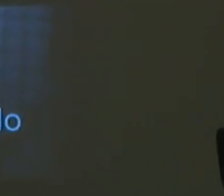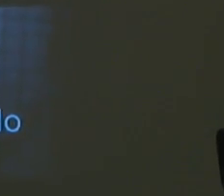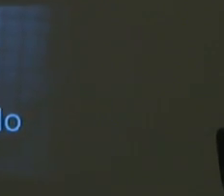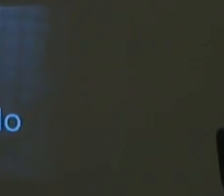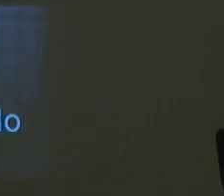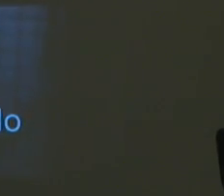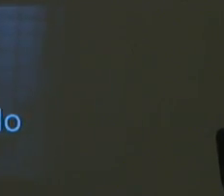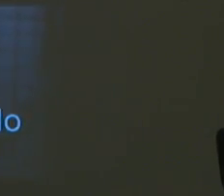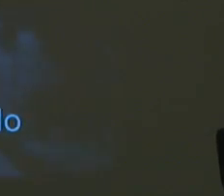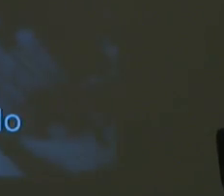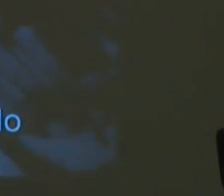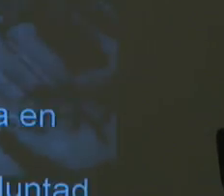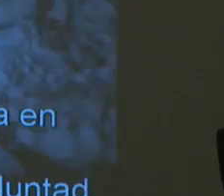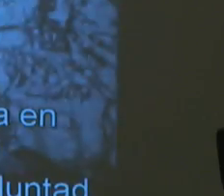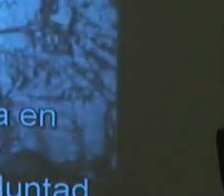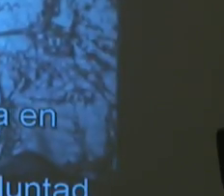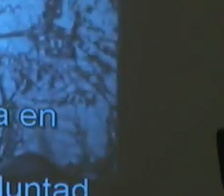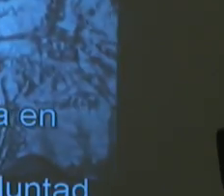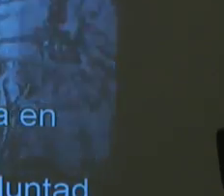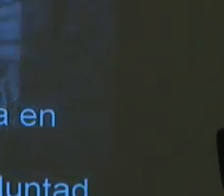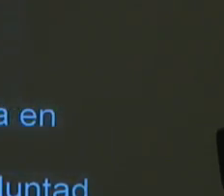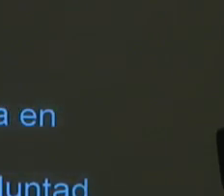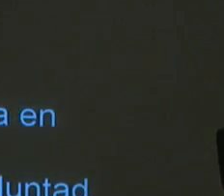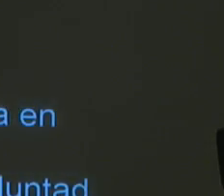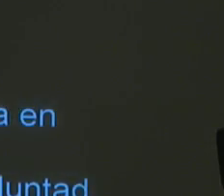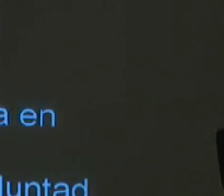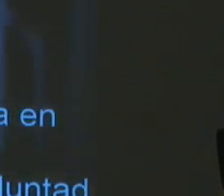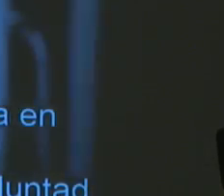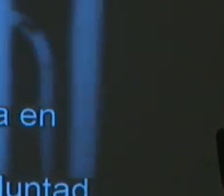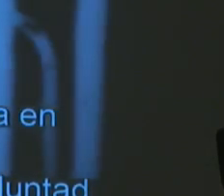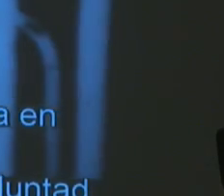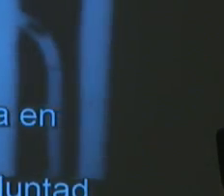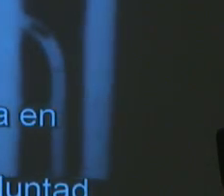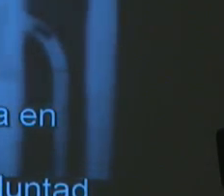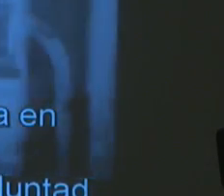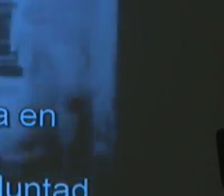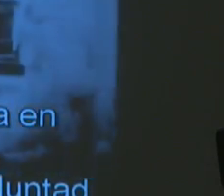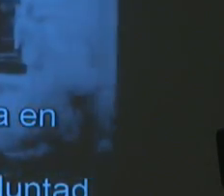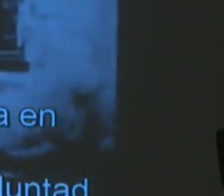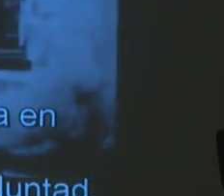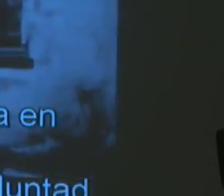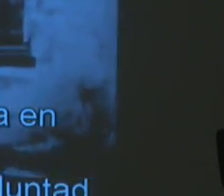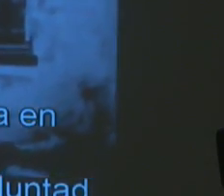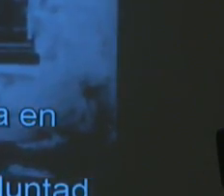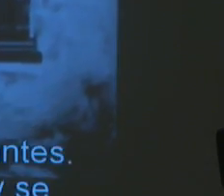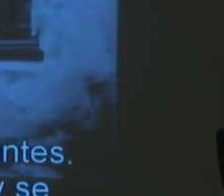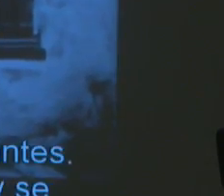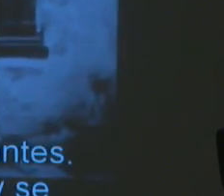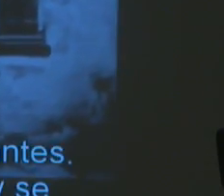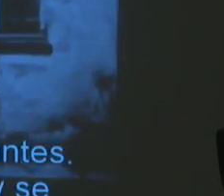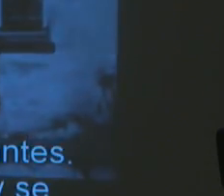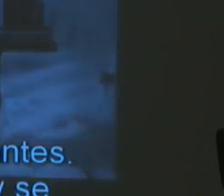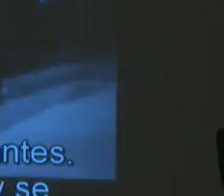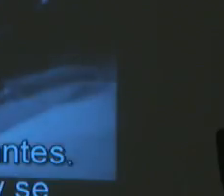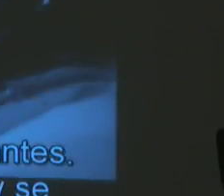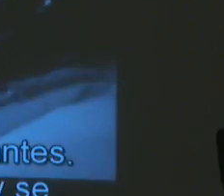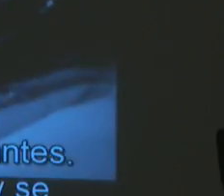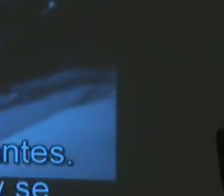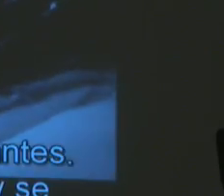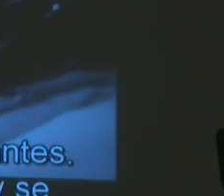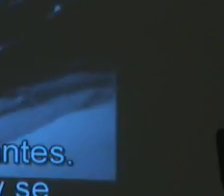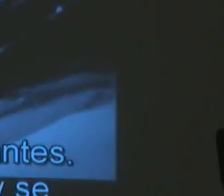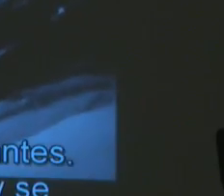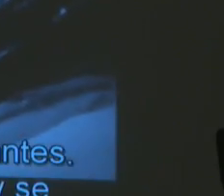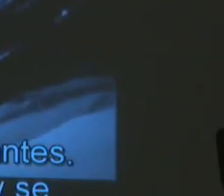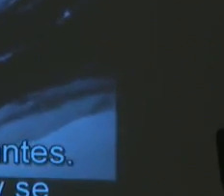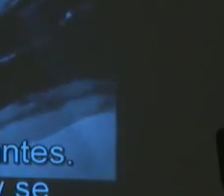lleno de barreras muchos fueron encerrados de por vida en esas instituciones incluso en contra de su voluntad para sufrir tratos